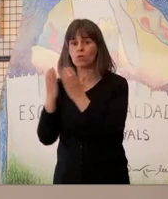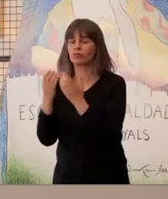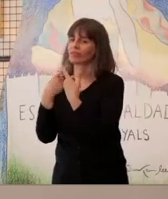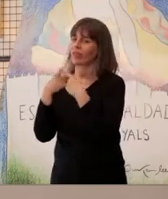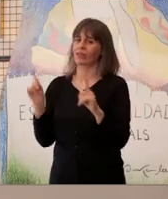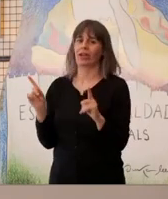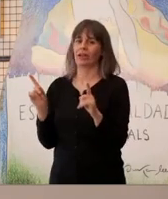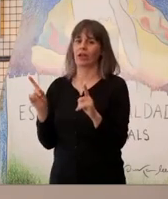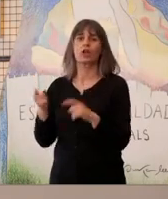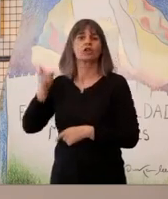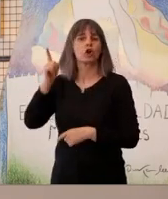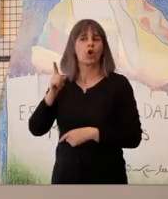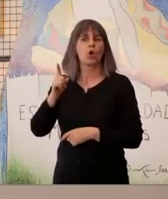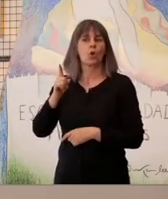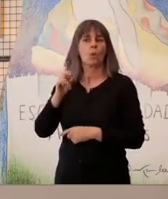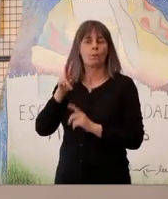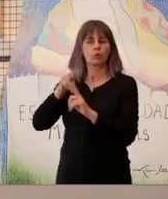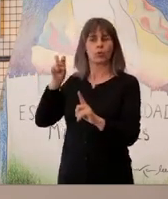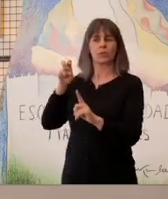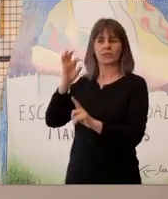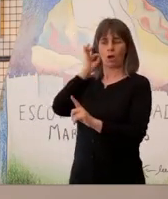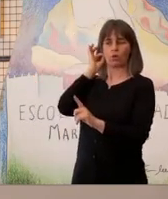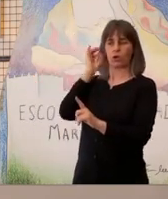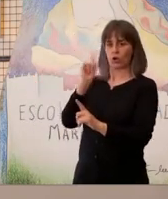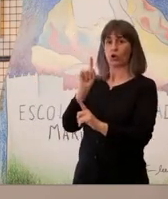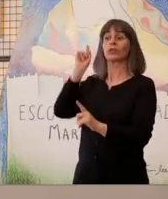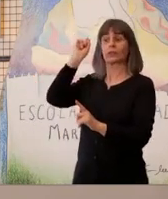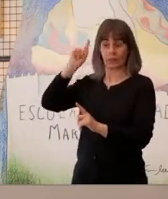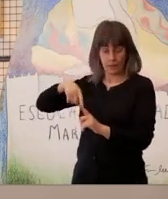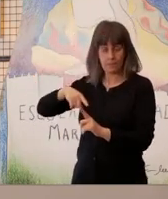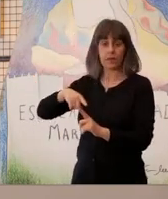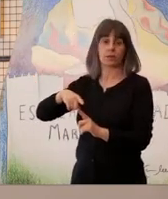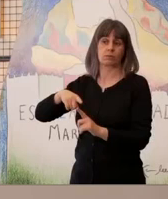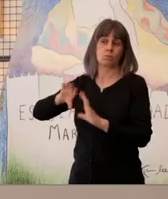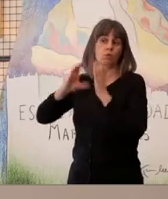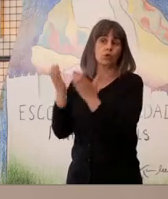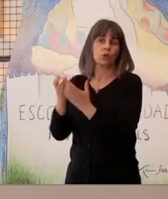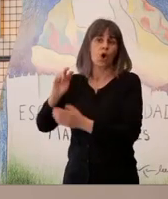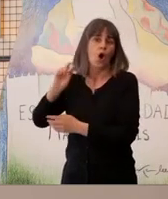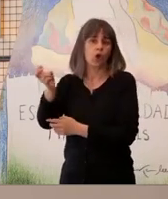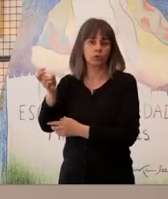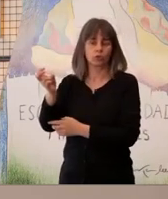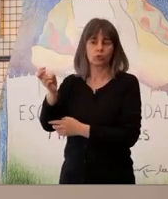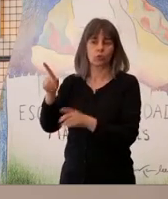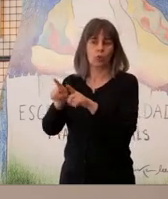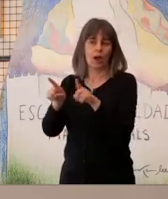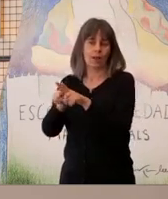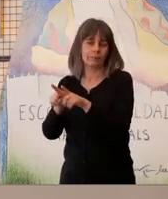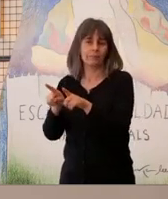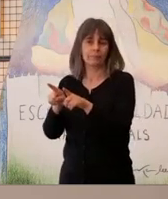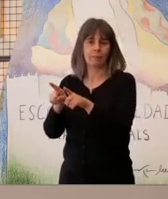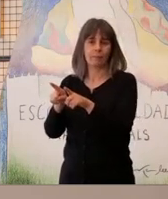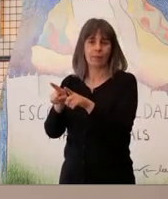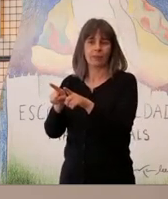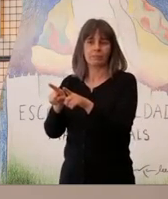visto desde nosotras sino otro mundo que sea efectivamente Android andrógeno una